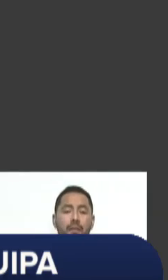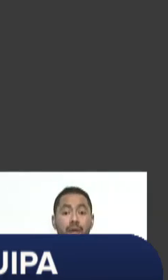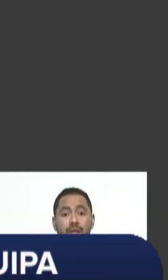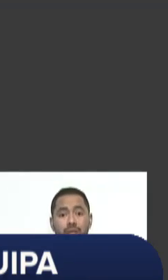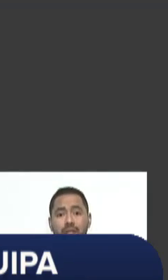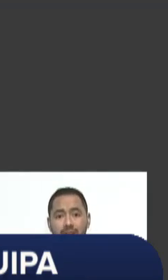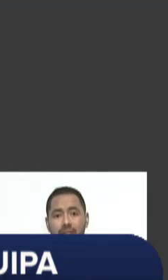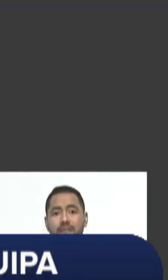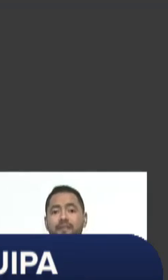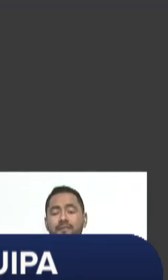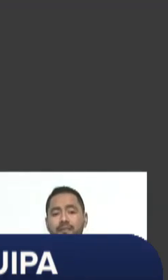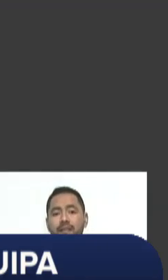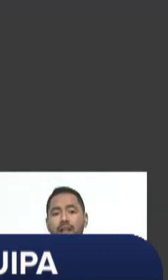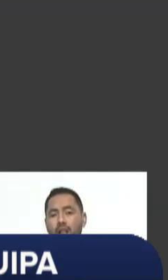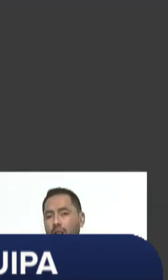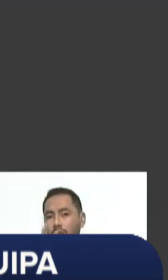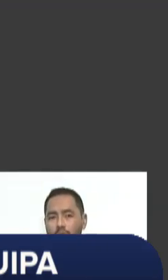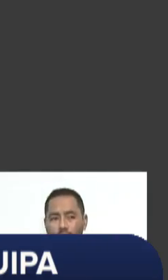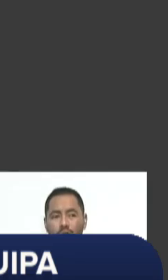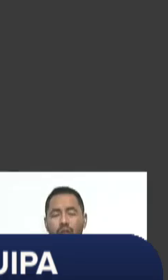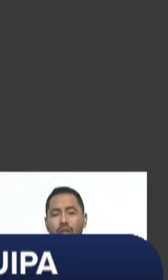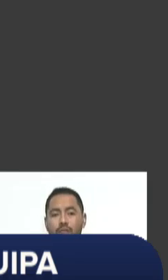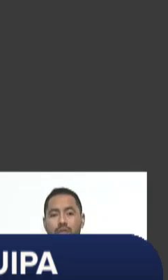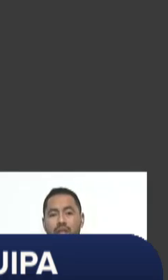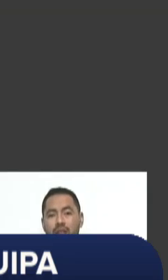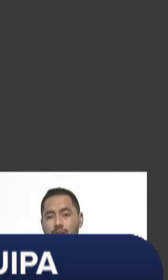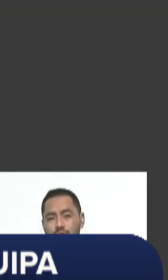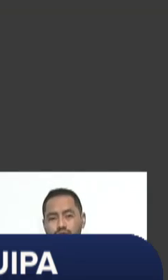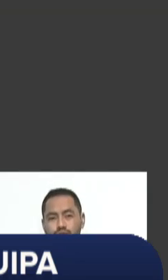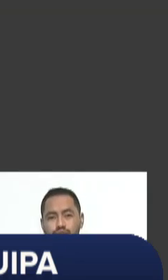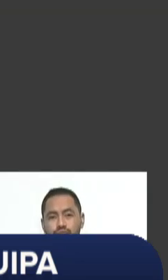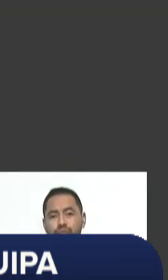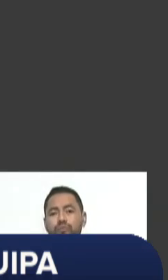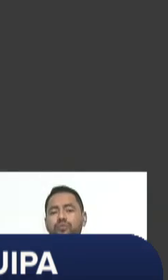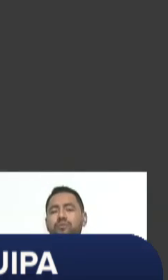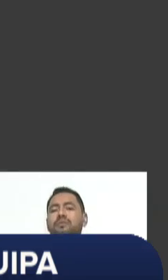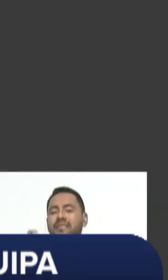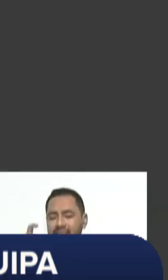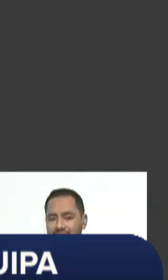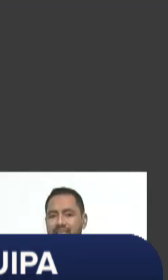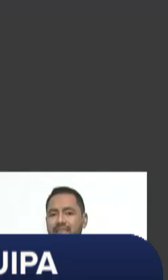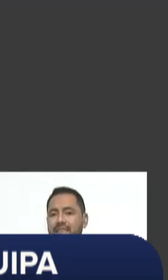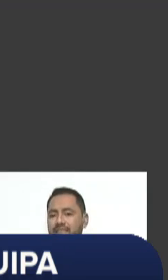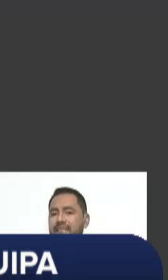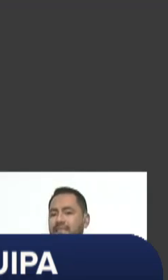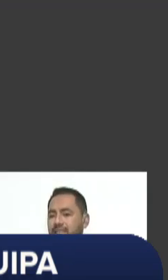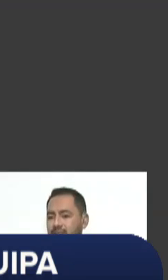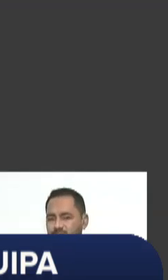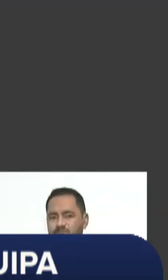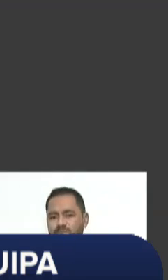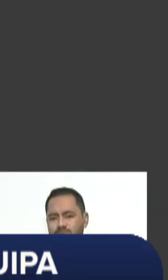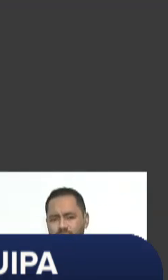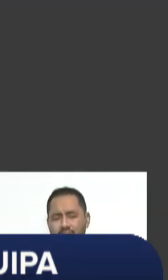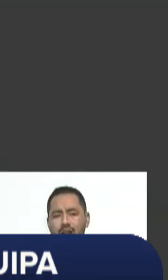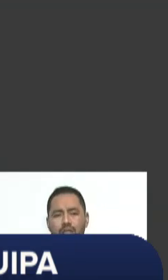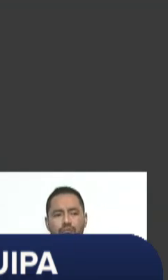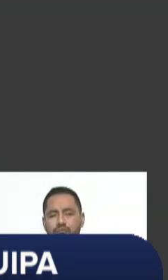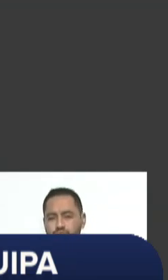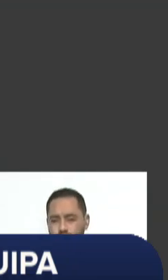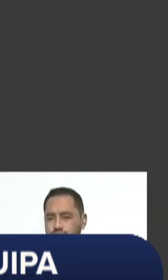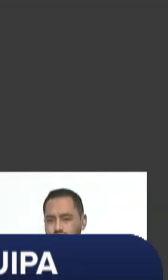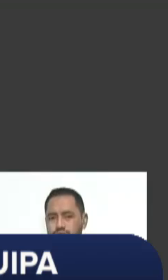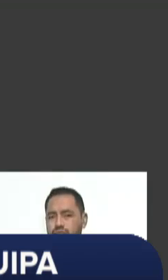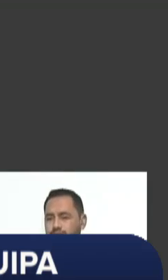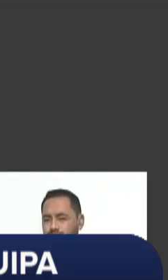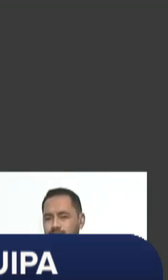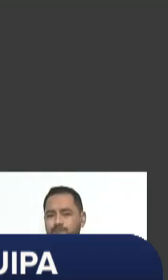estamos anticipando a lo cual hay que añadir también este tema tan importante mónica que es el tema de la ejecución ha habido una pobrísima